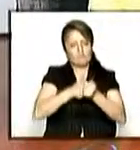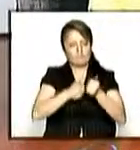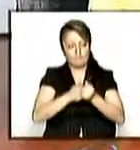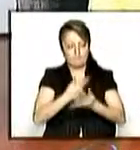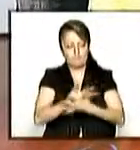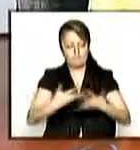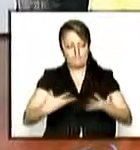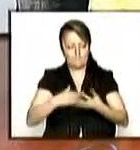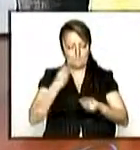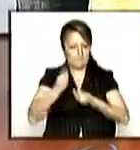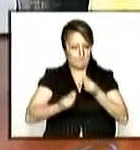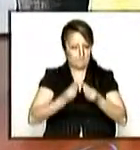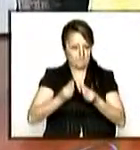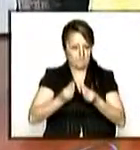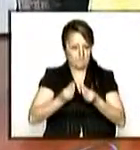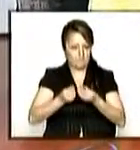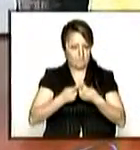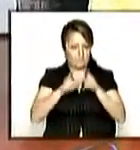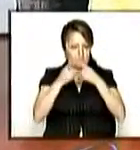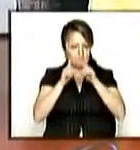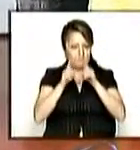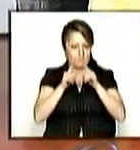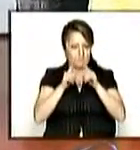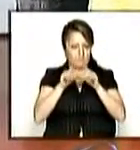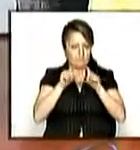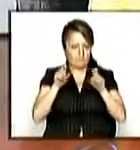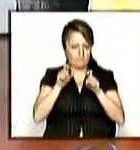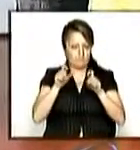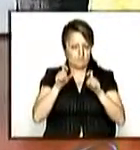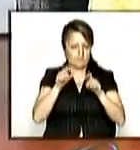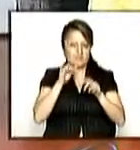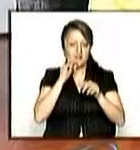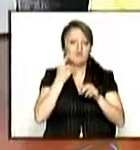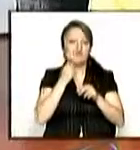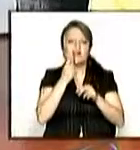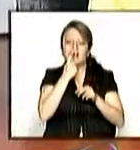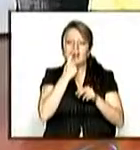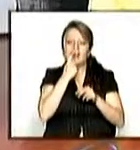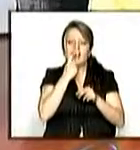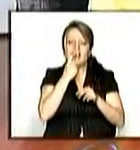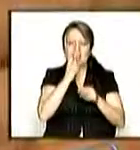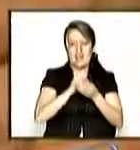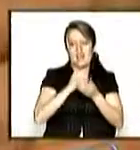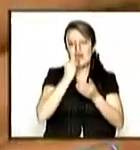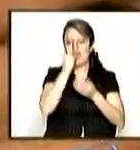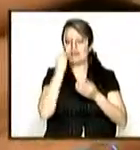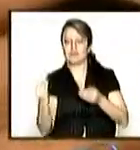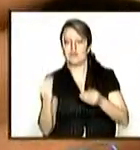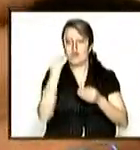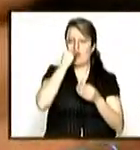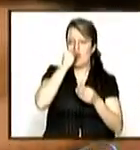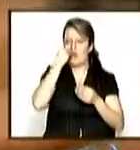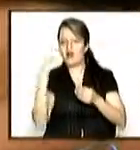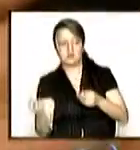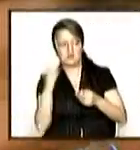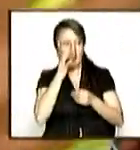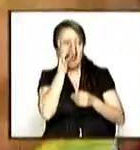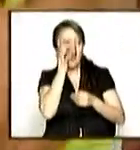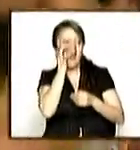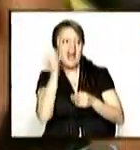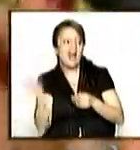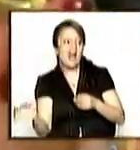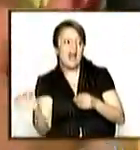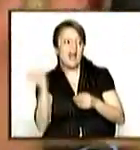materiales utilizados, son los removibles. Un removible, como su nombre lo indica, es una estructura que